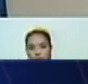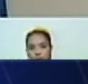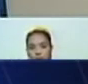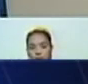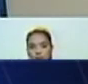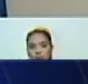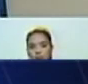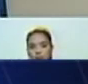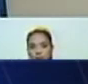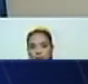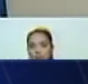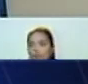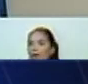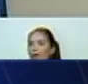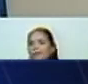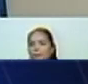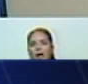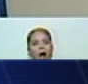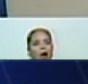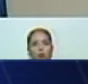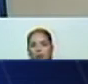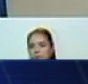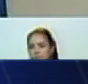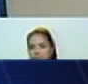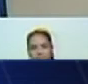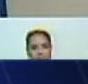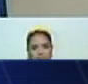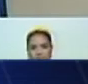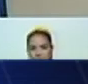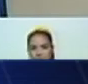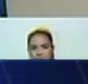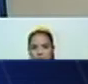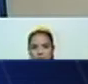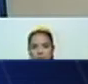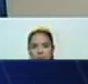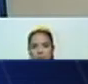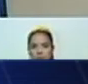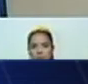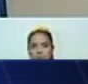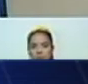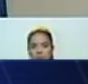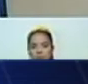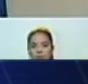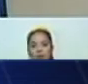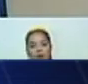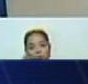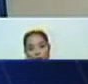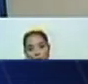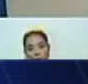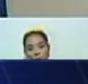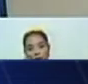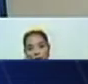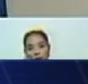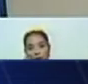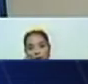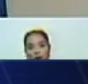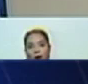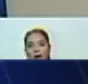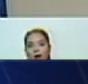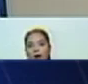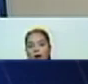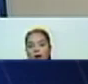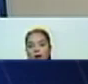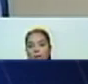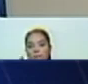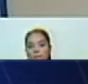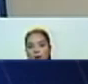a accionar también en algunas diligencias. Como ciudadano Germán Ferrer es